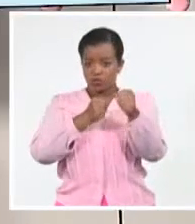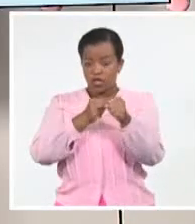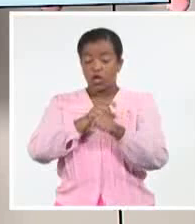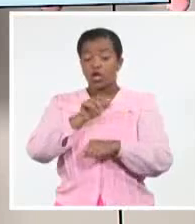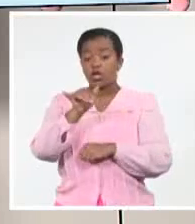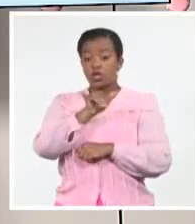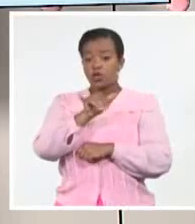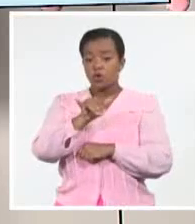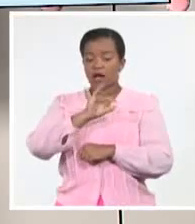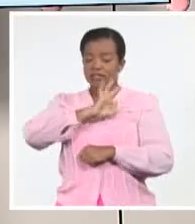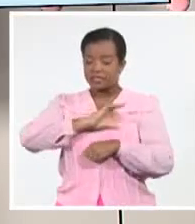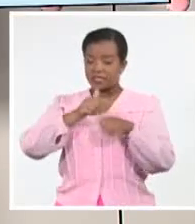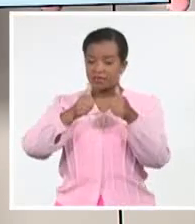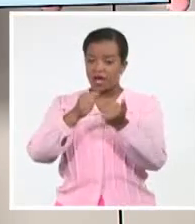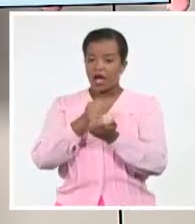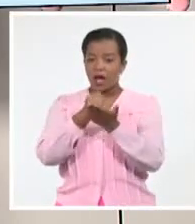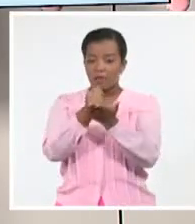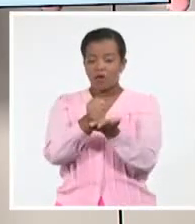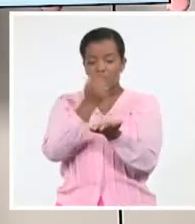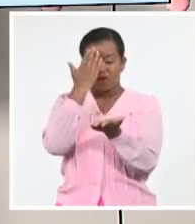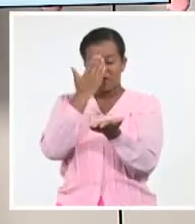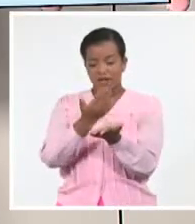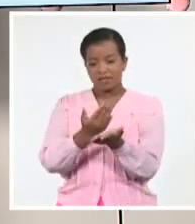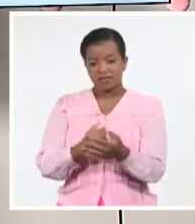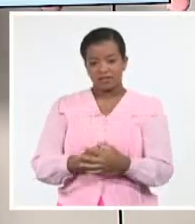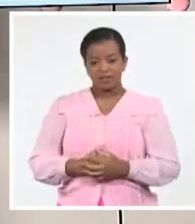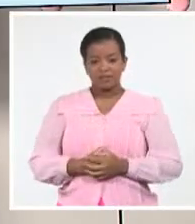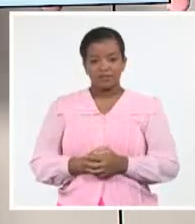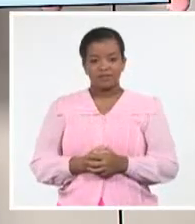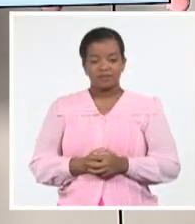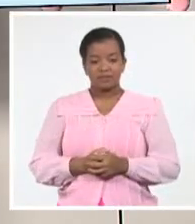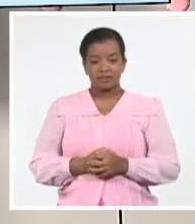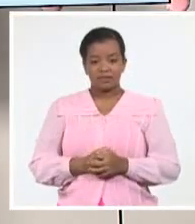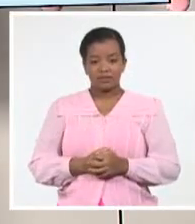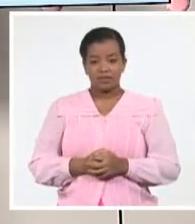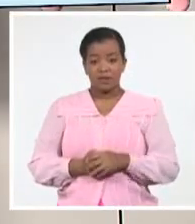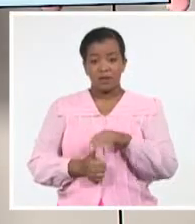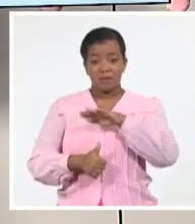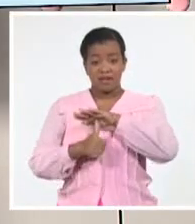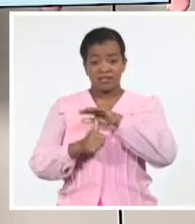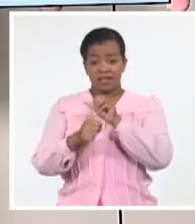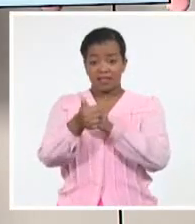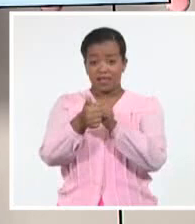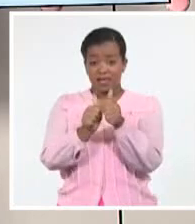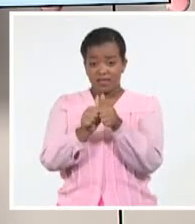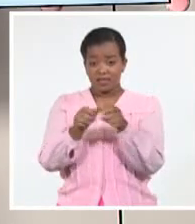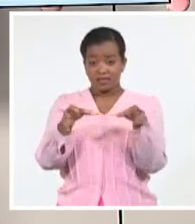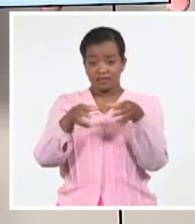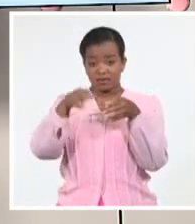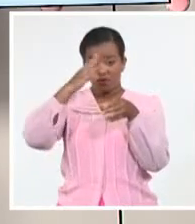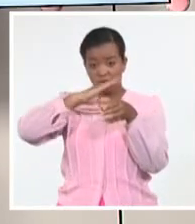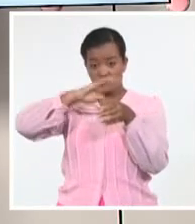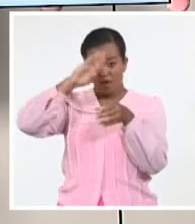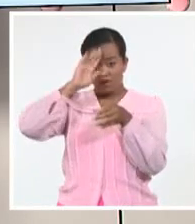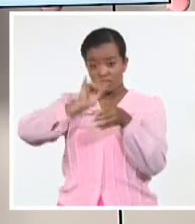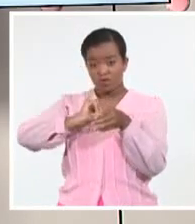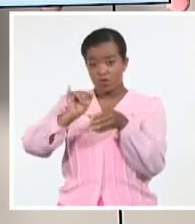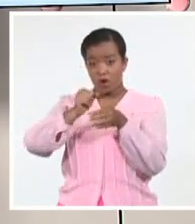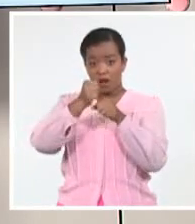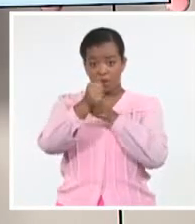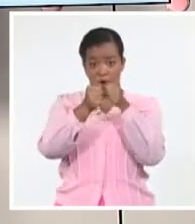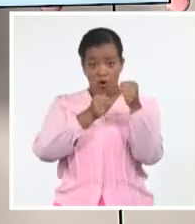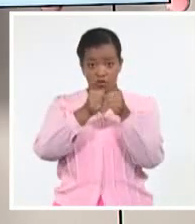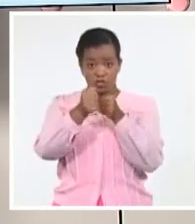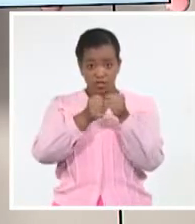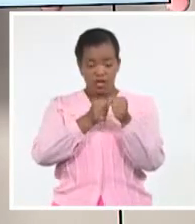por el apoyo recibido en relación con ese y otros proyectos. Los presidentes del INDER, el Comité Olímpico Cubano y la Federación Cubana de Boxeo,